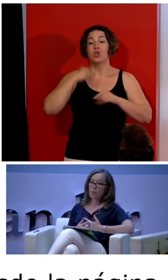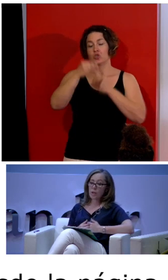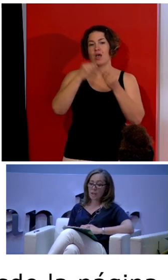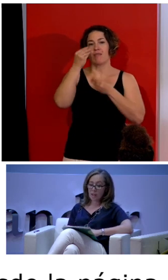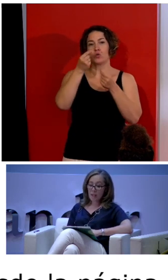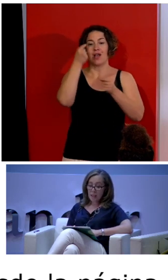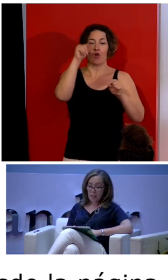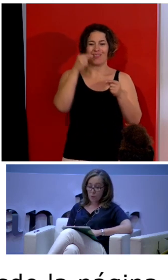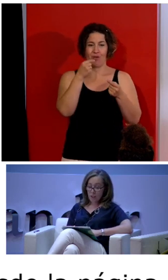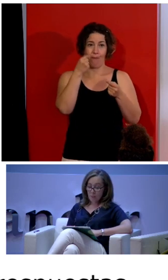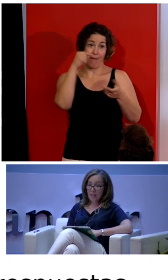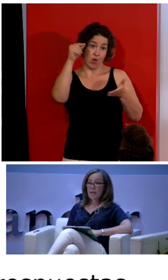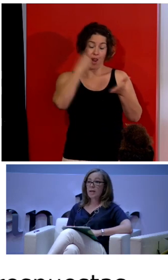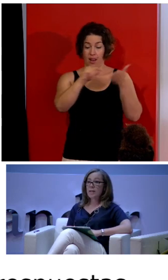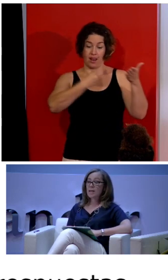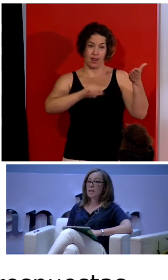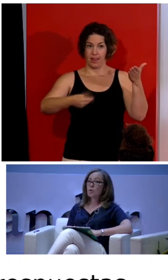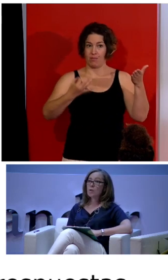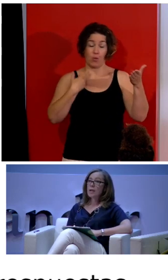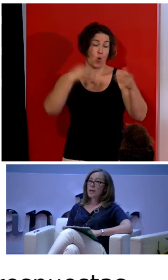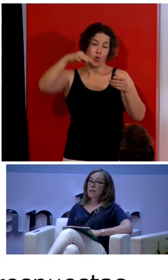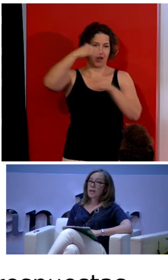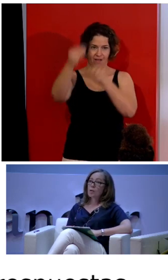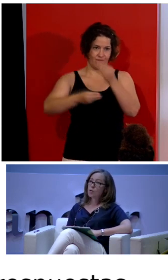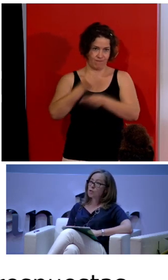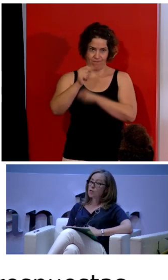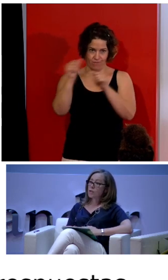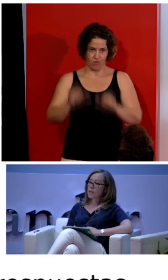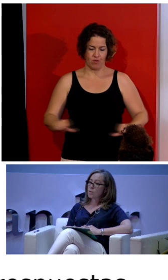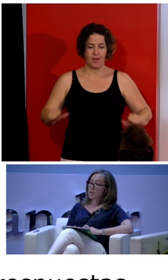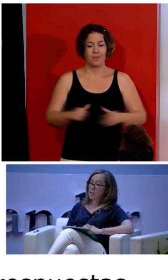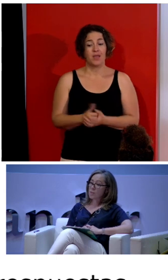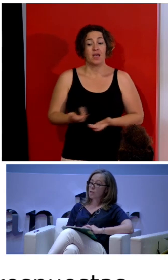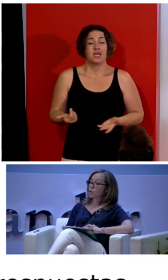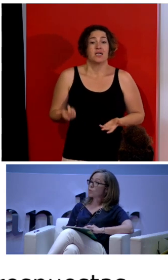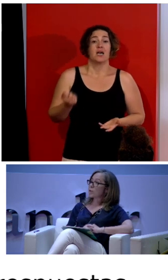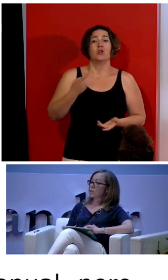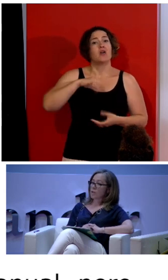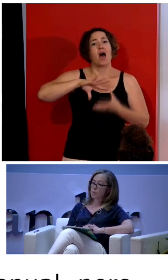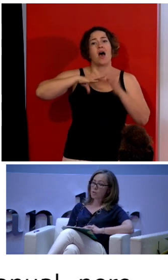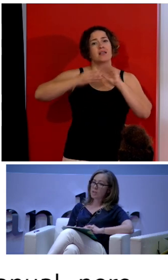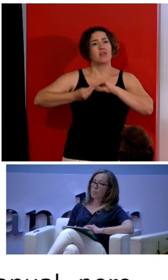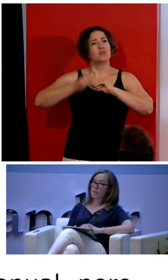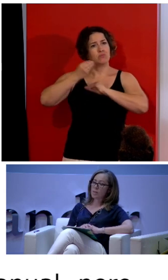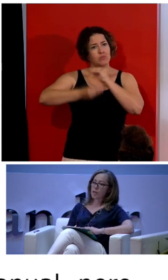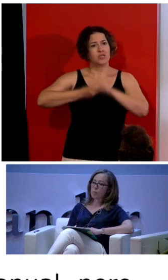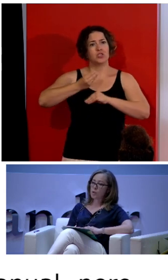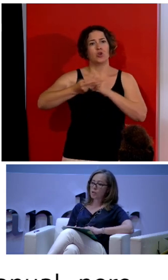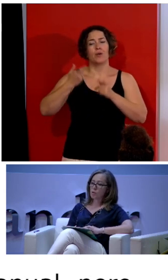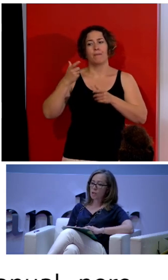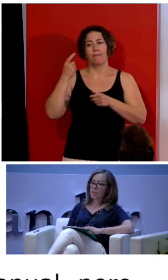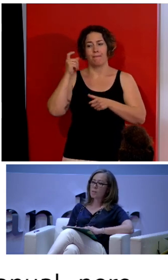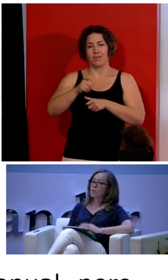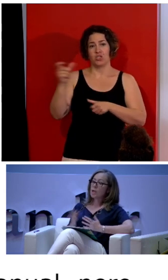era la única manera de hacerlo. A nosotros nos solicitaron adaptaciones un tercio de las personas que participan en el